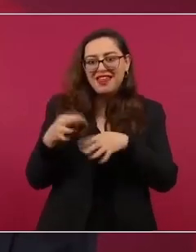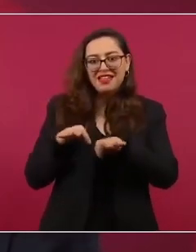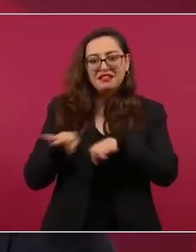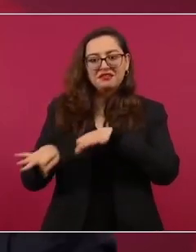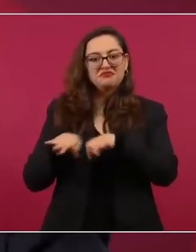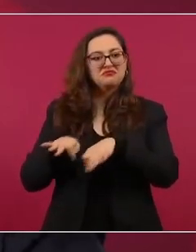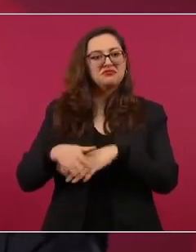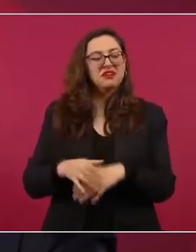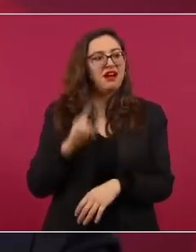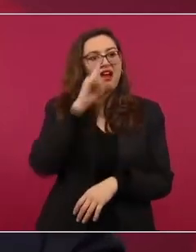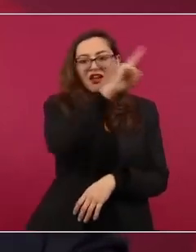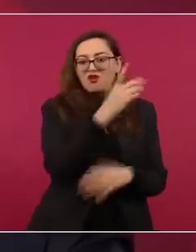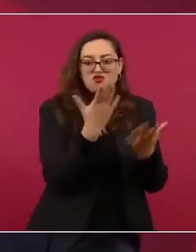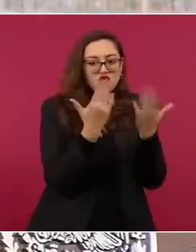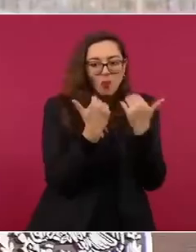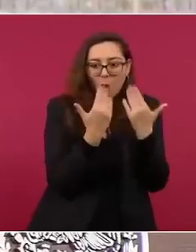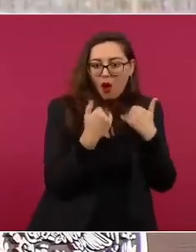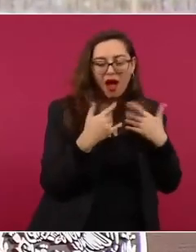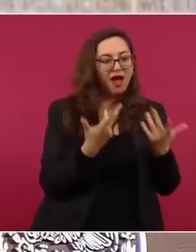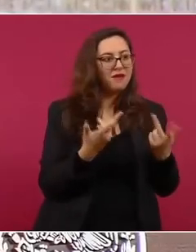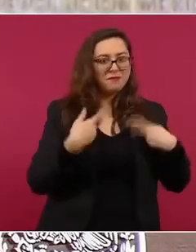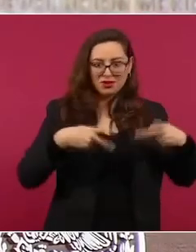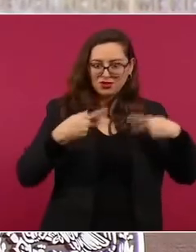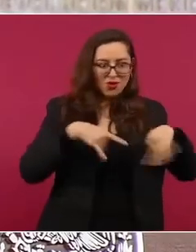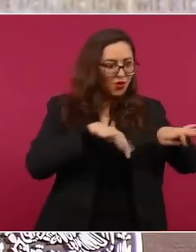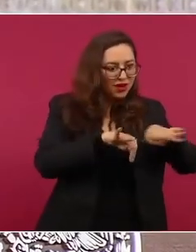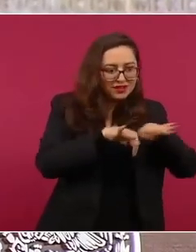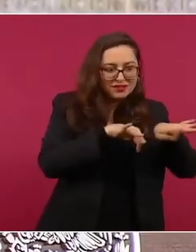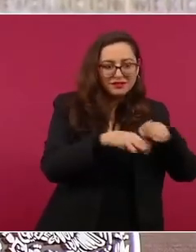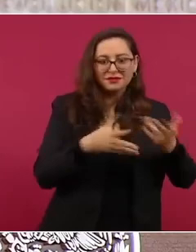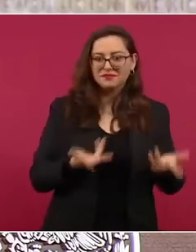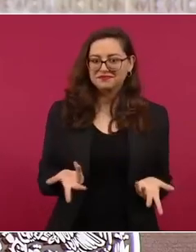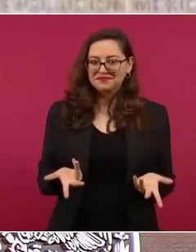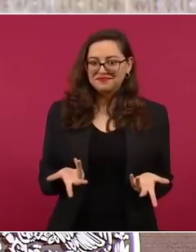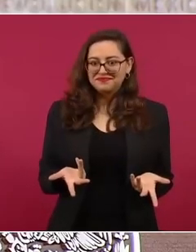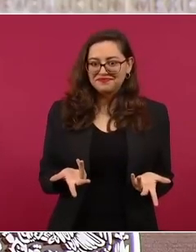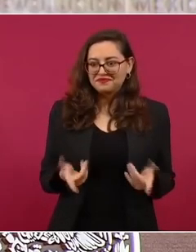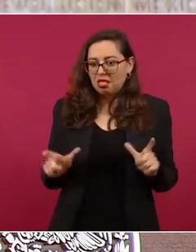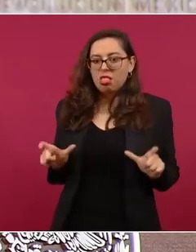detiene y se les obliga a un peregrinar